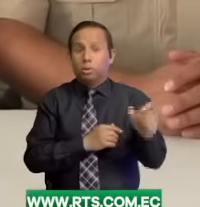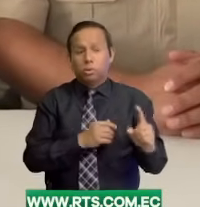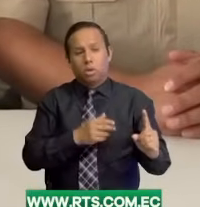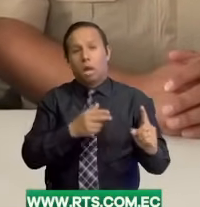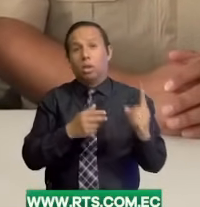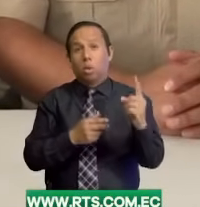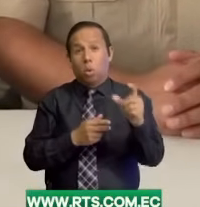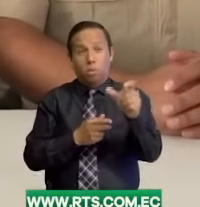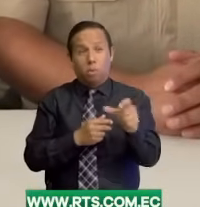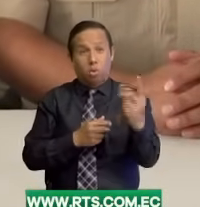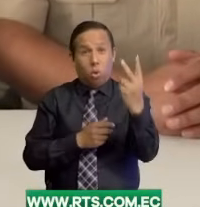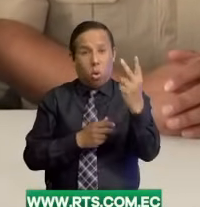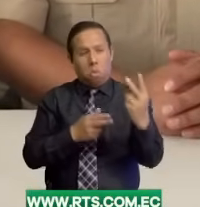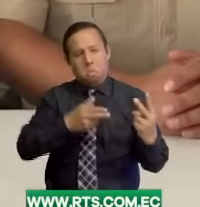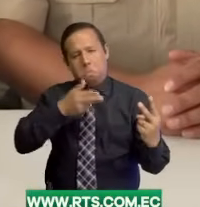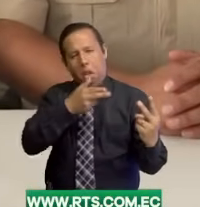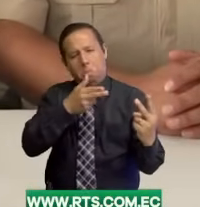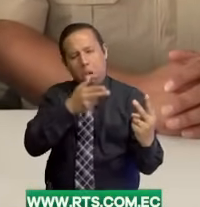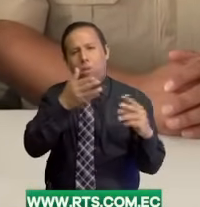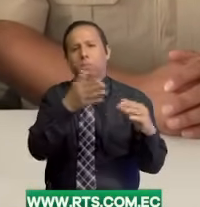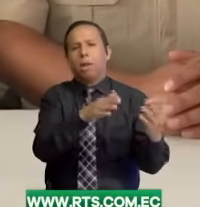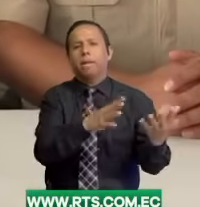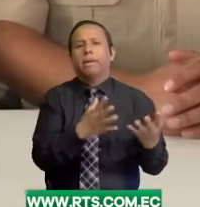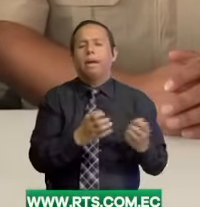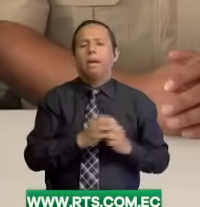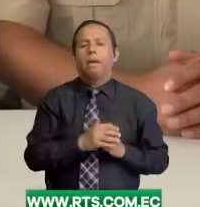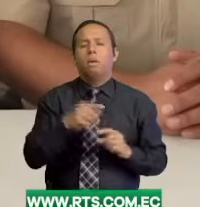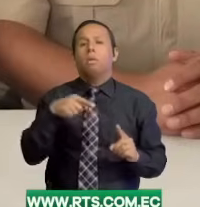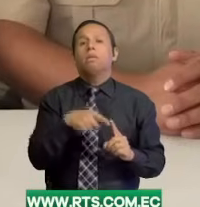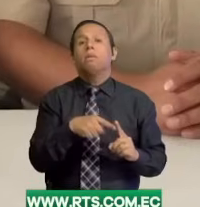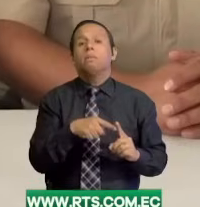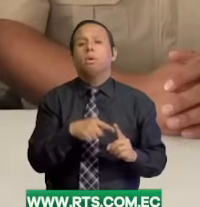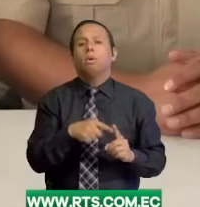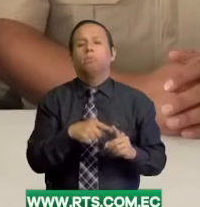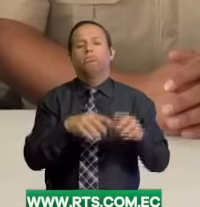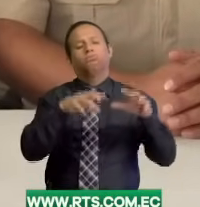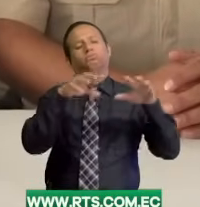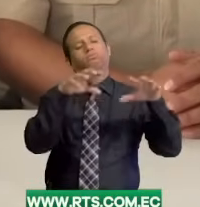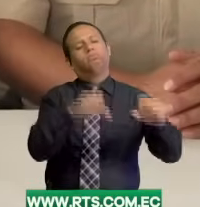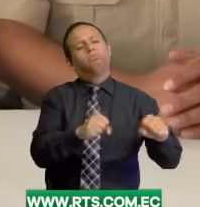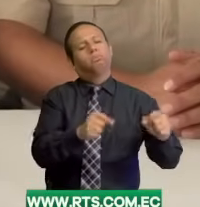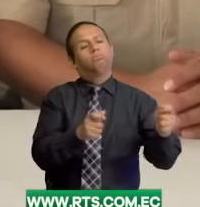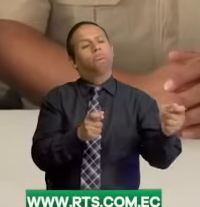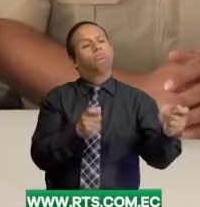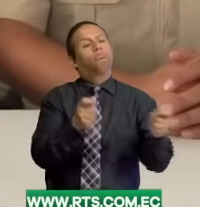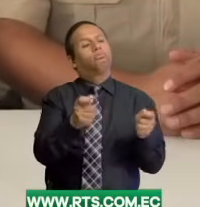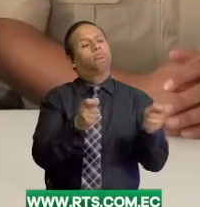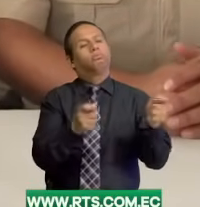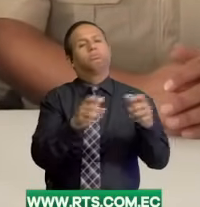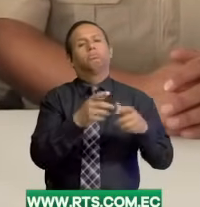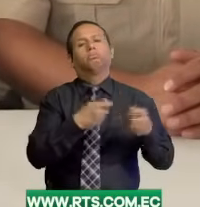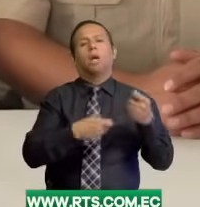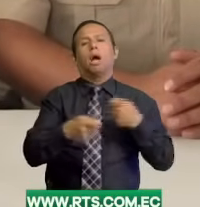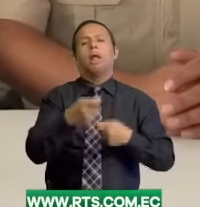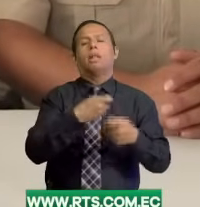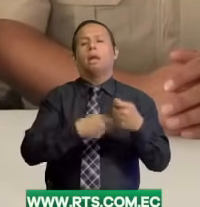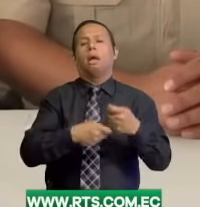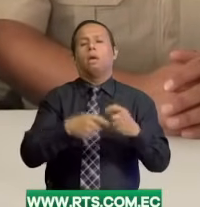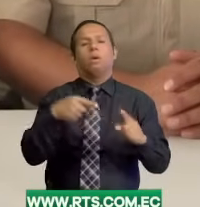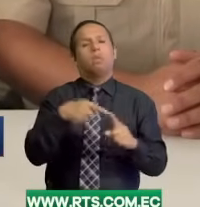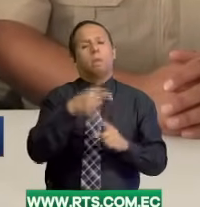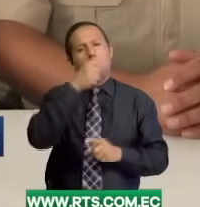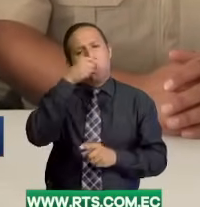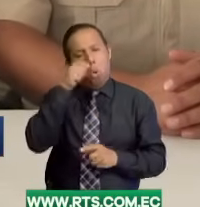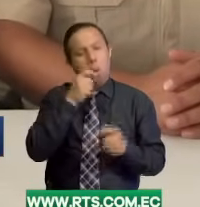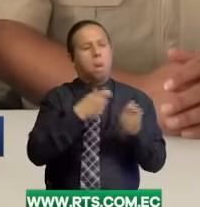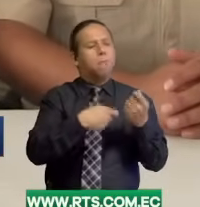de dos ciudadanos, con el propósito de consolidar su control en este territorio, para el dominio de la venta de